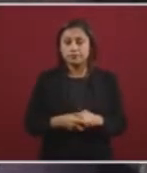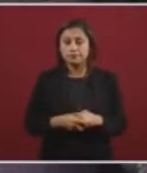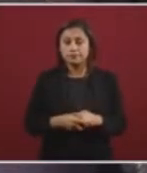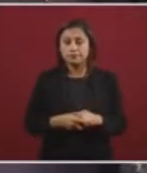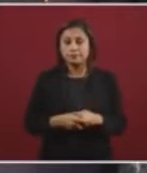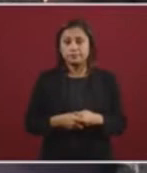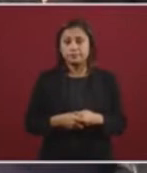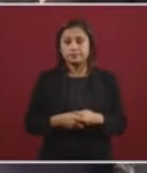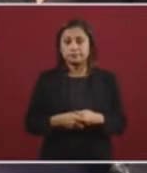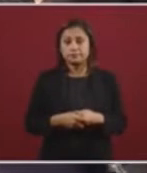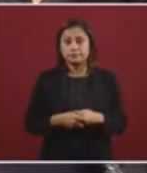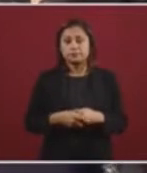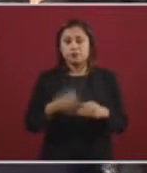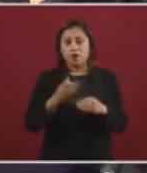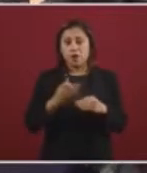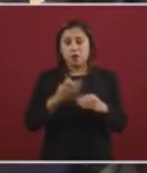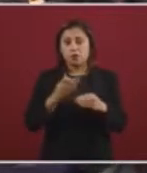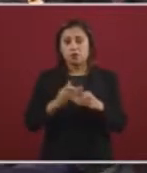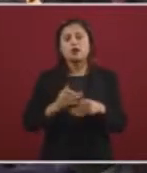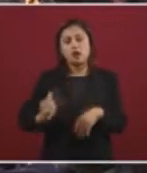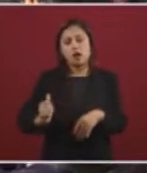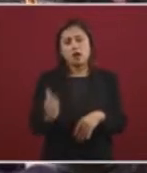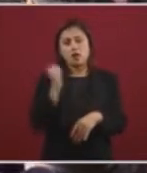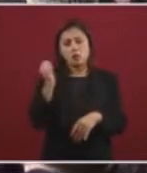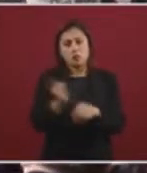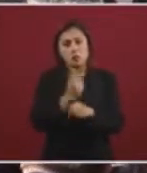esa es una ventaja que tenemos,